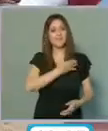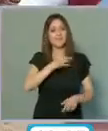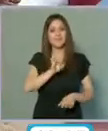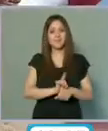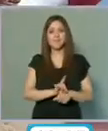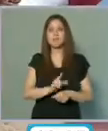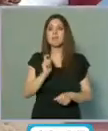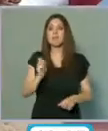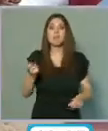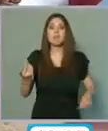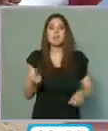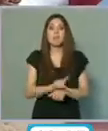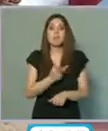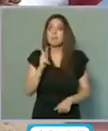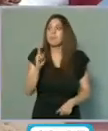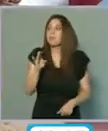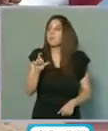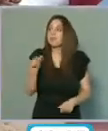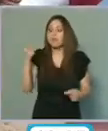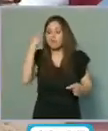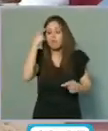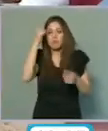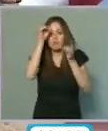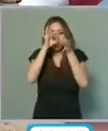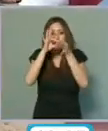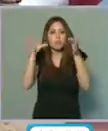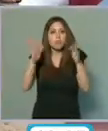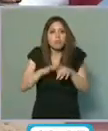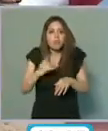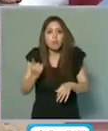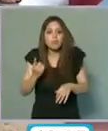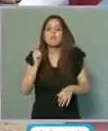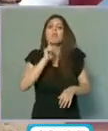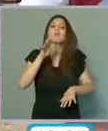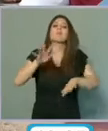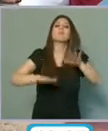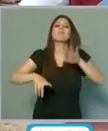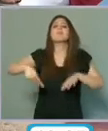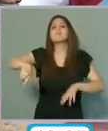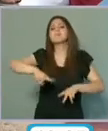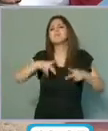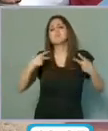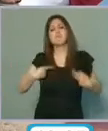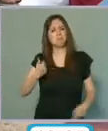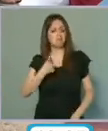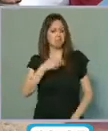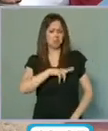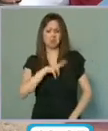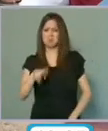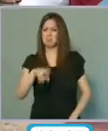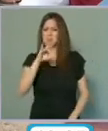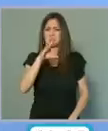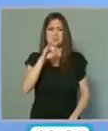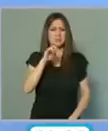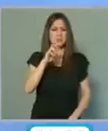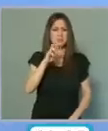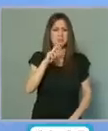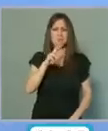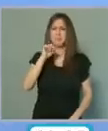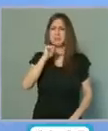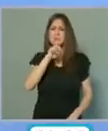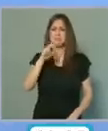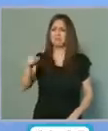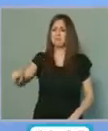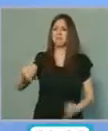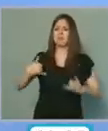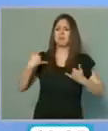pasó ahora a Pamela? ¿Qué le pasó a Pamela? Y es que sucede mucho que dices, no, yo no tengo una ciberadicción, eso es de los jóvenes o eso es de mis